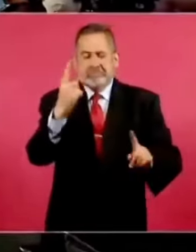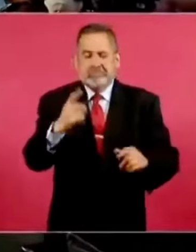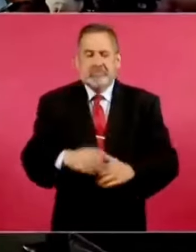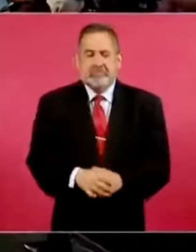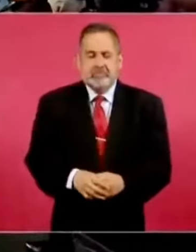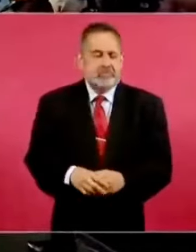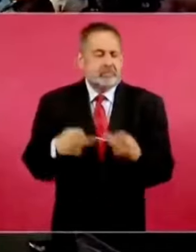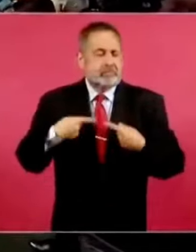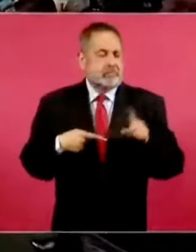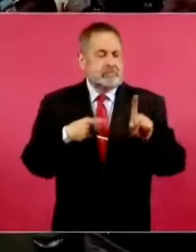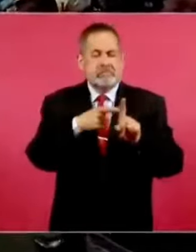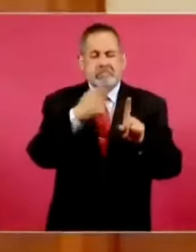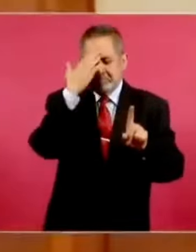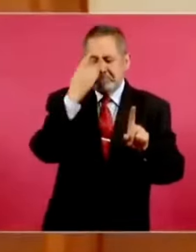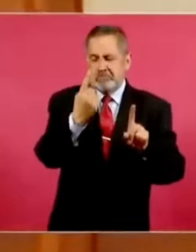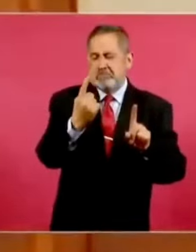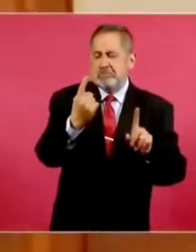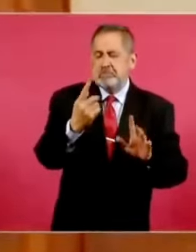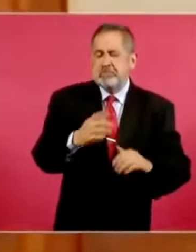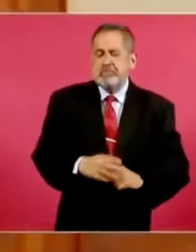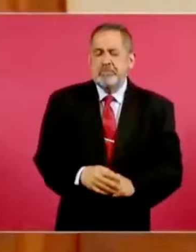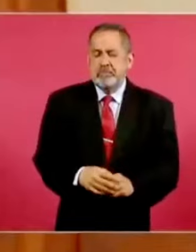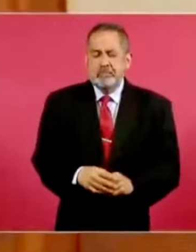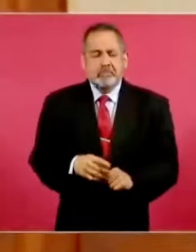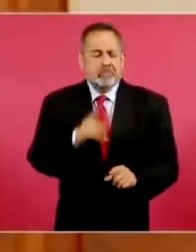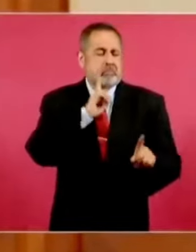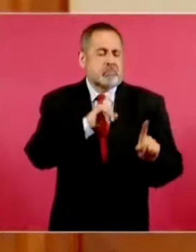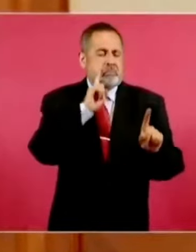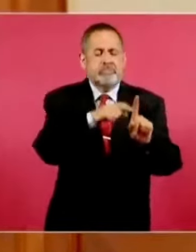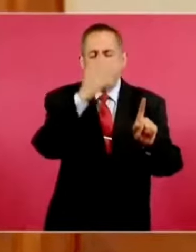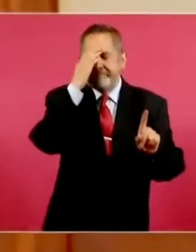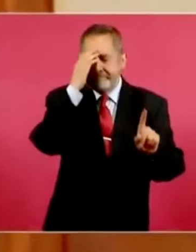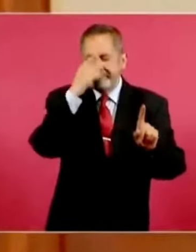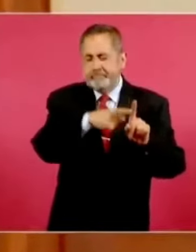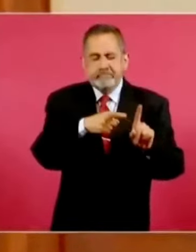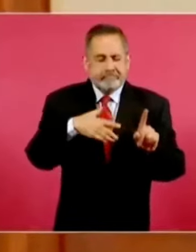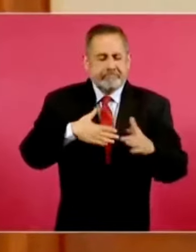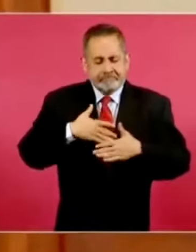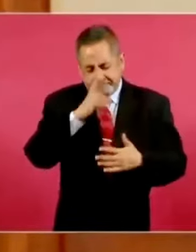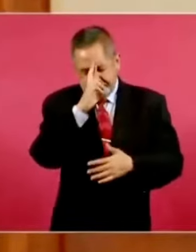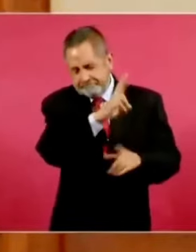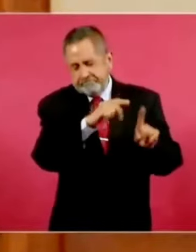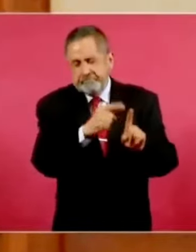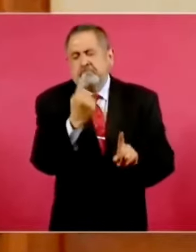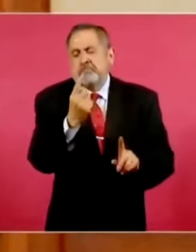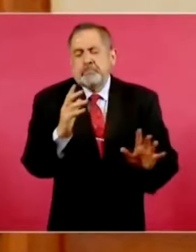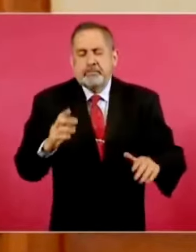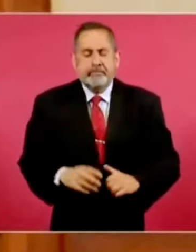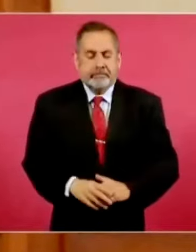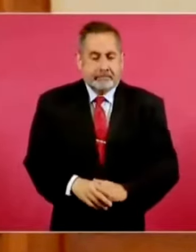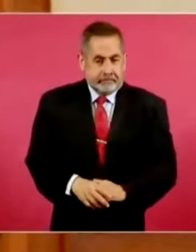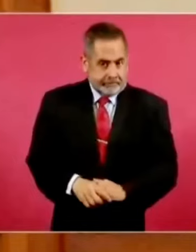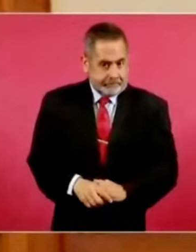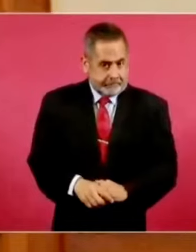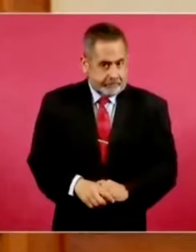una gente que es, es mujer, que le tengo mucho respeto.